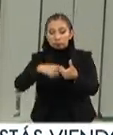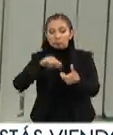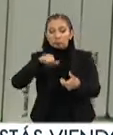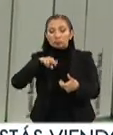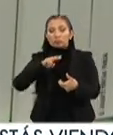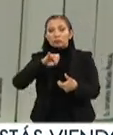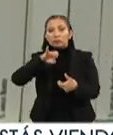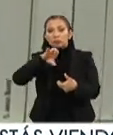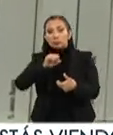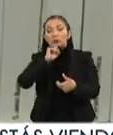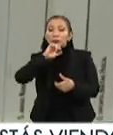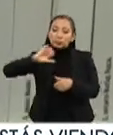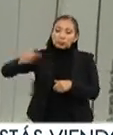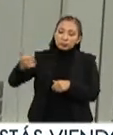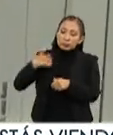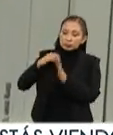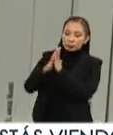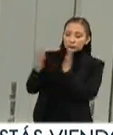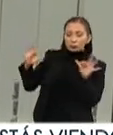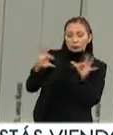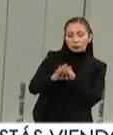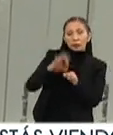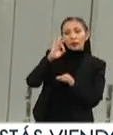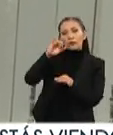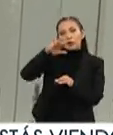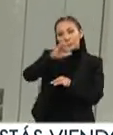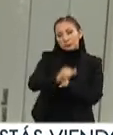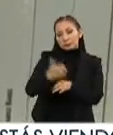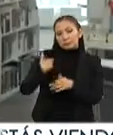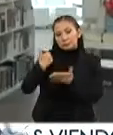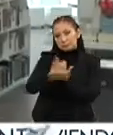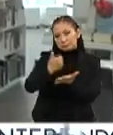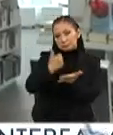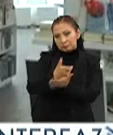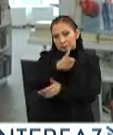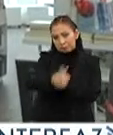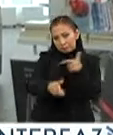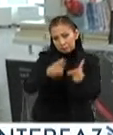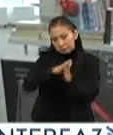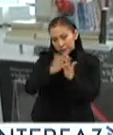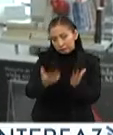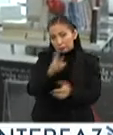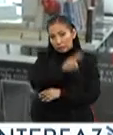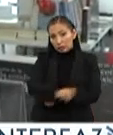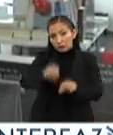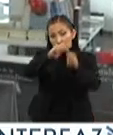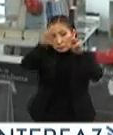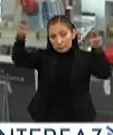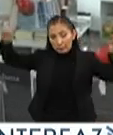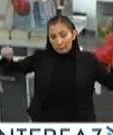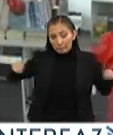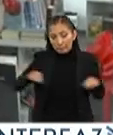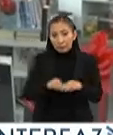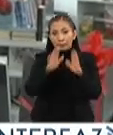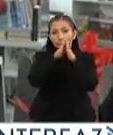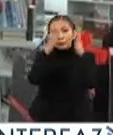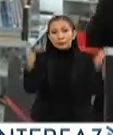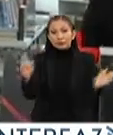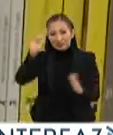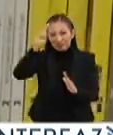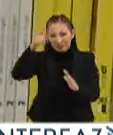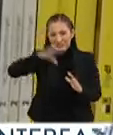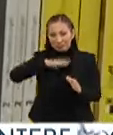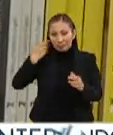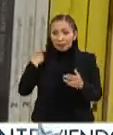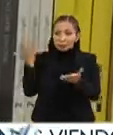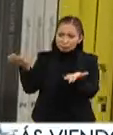ANUYES, además de aquellos coeditados con el Fondo de Cultura Económica. En este foro de 200 metros cuadrados, los libros